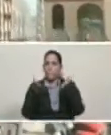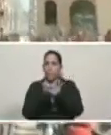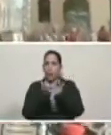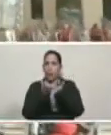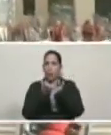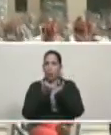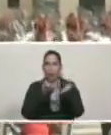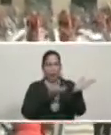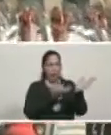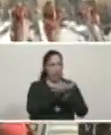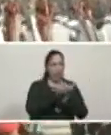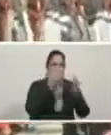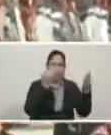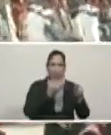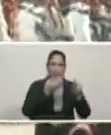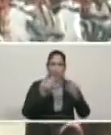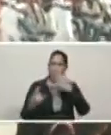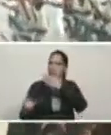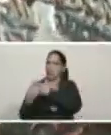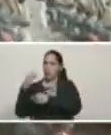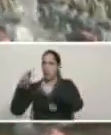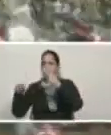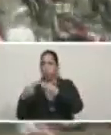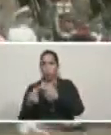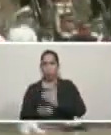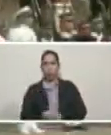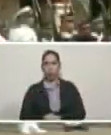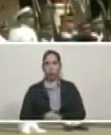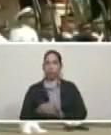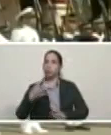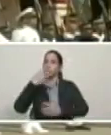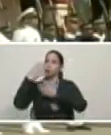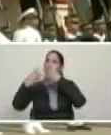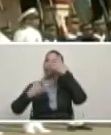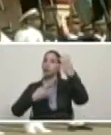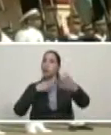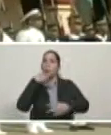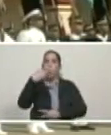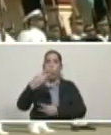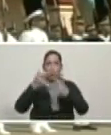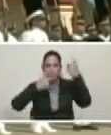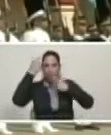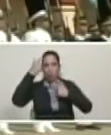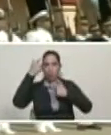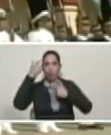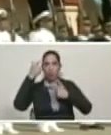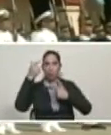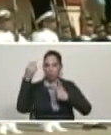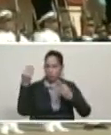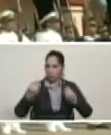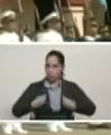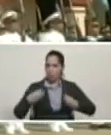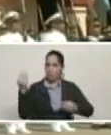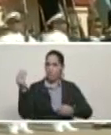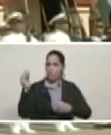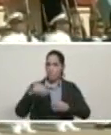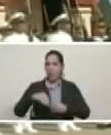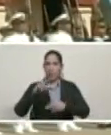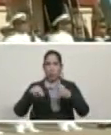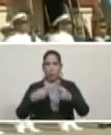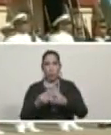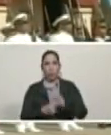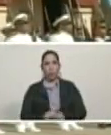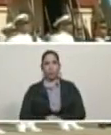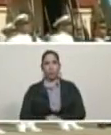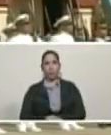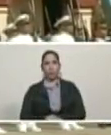siempre, traidores nunca, lo grita la voz de Chávez, que está más vigente y viva que nunca. Lo grita